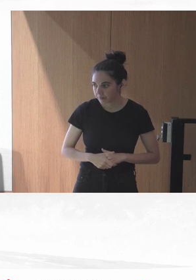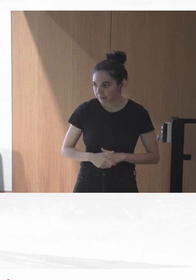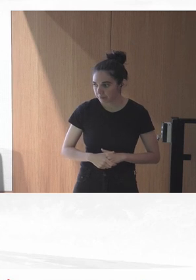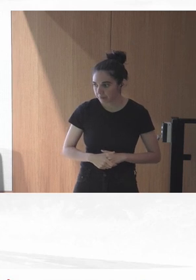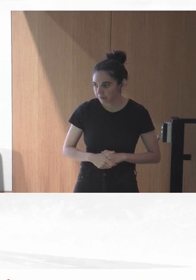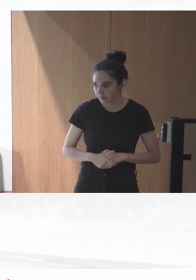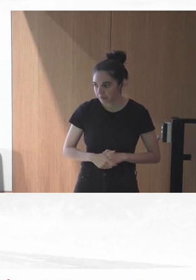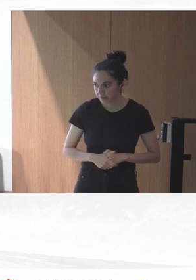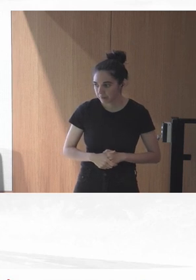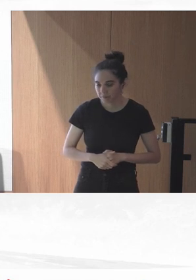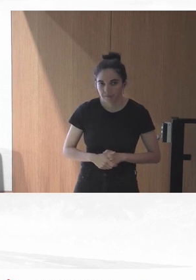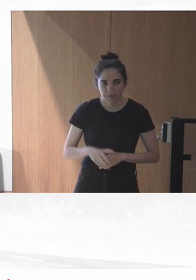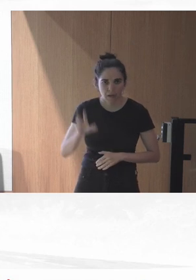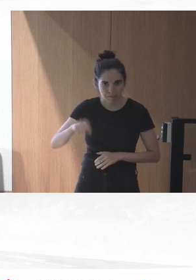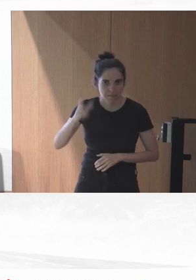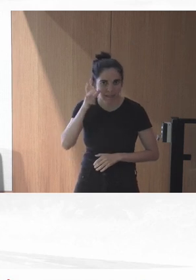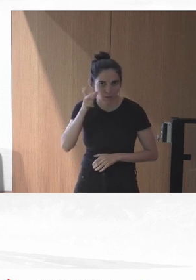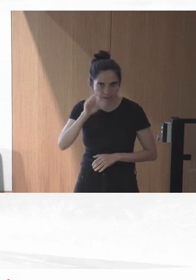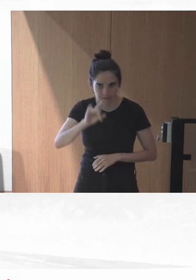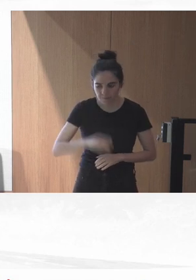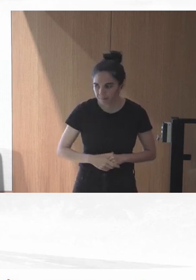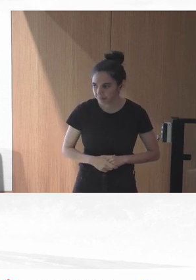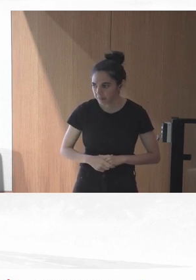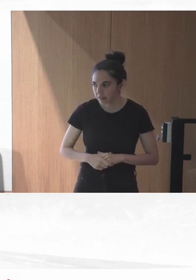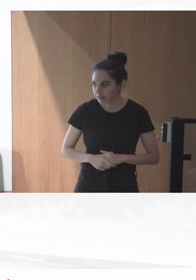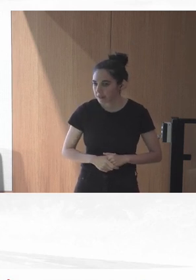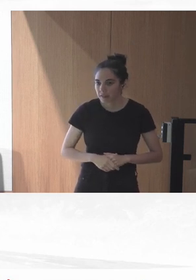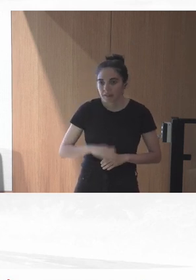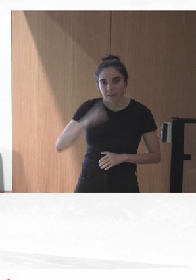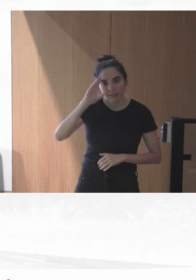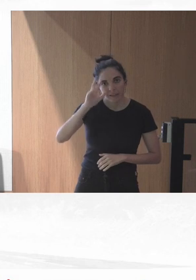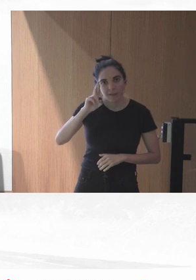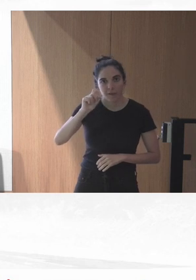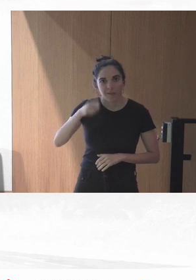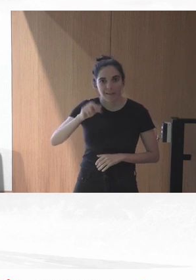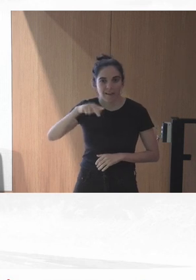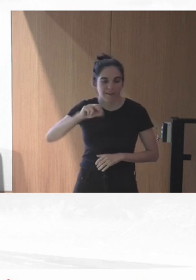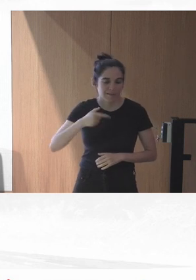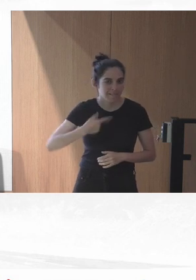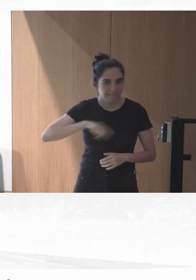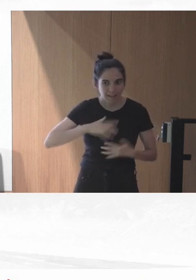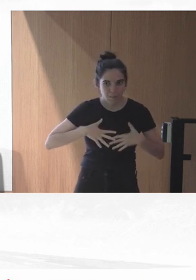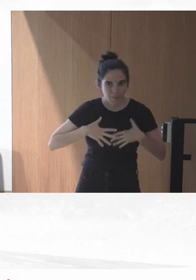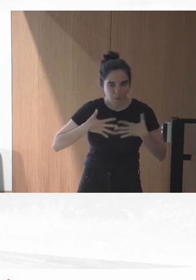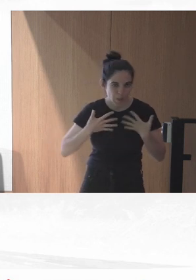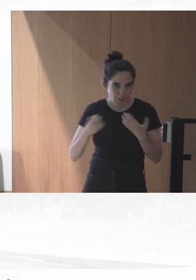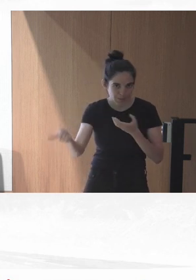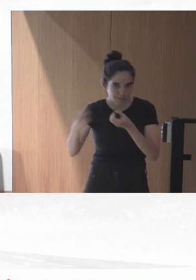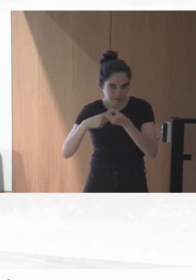¿Hola? Sí, genial, te oímos. Hola, Roxana, estamos súper emocionados de que estés aquí en este panel con